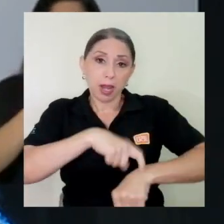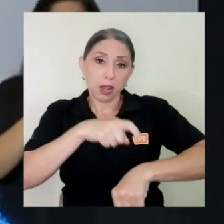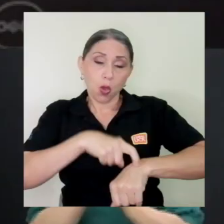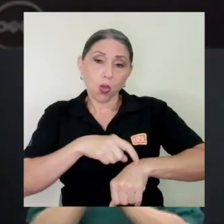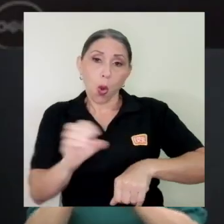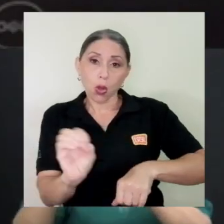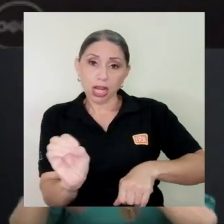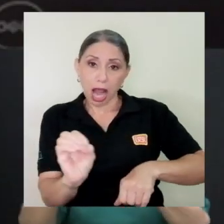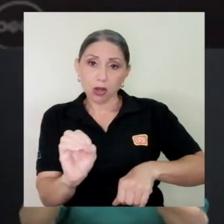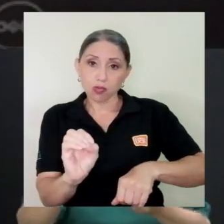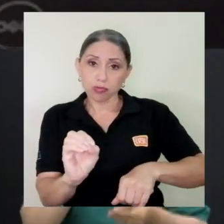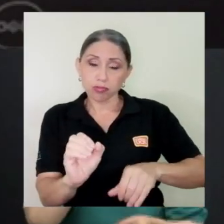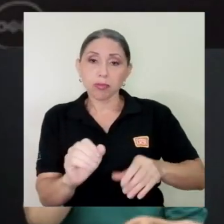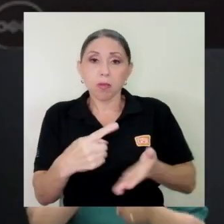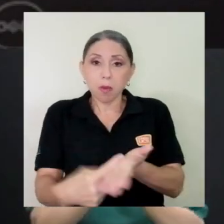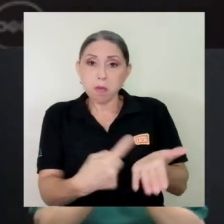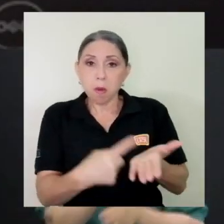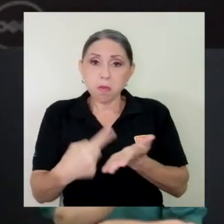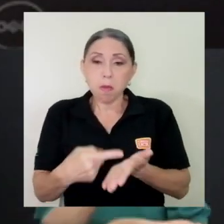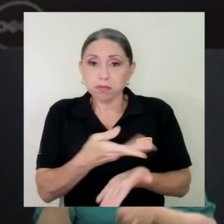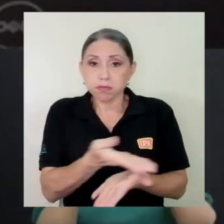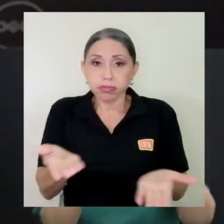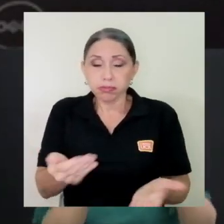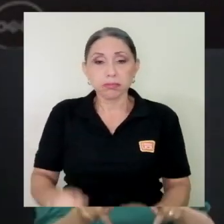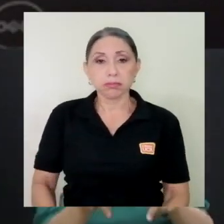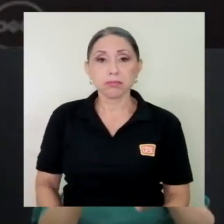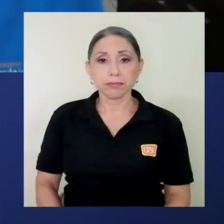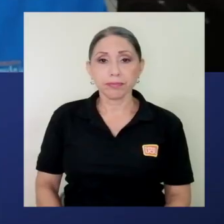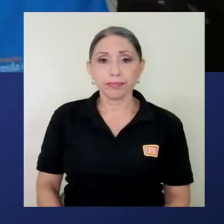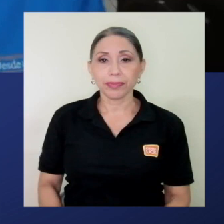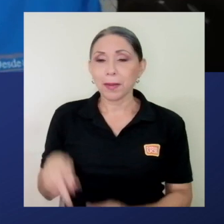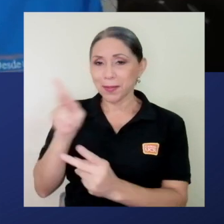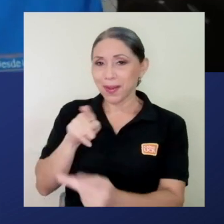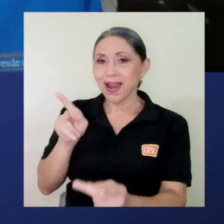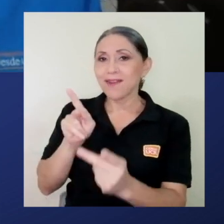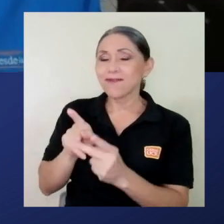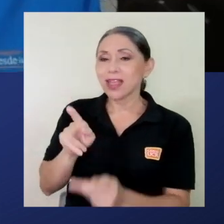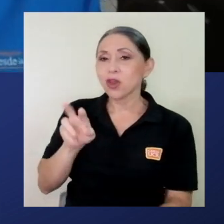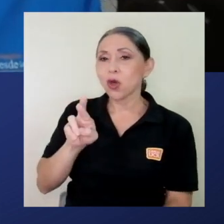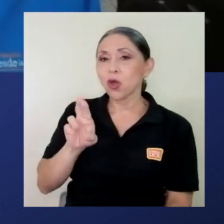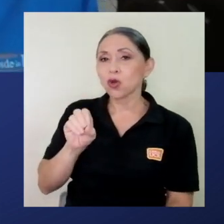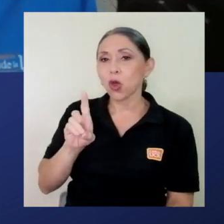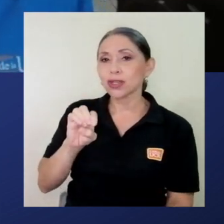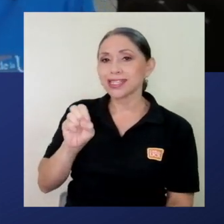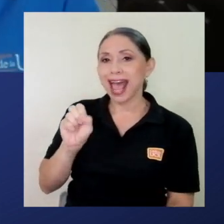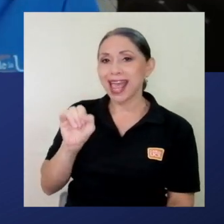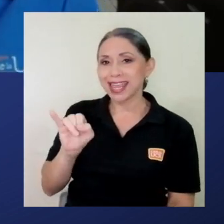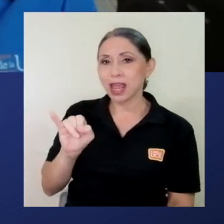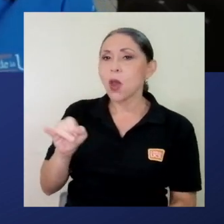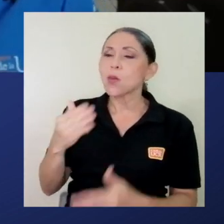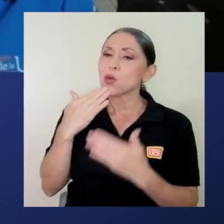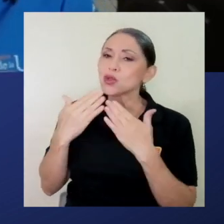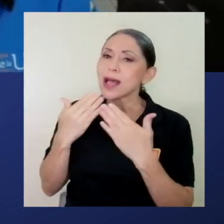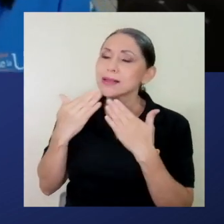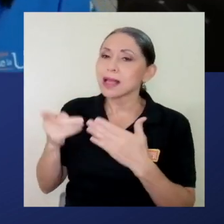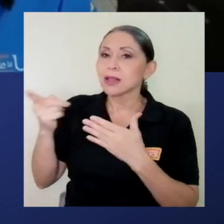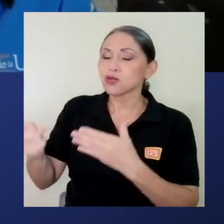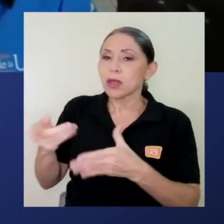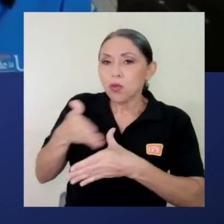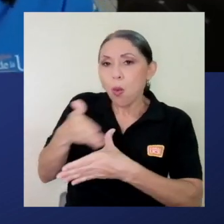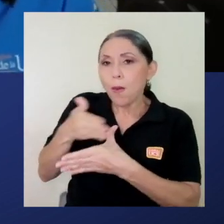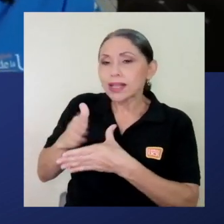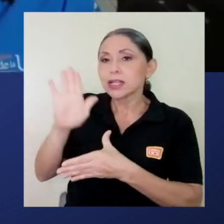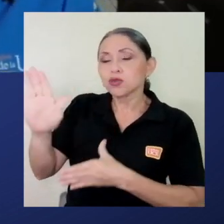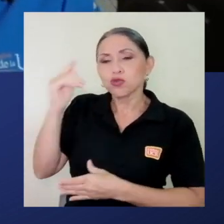legislativo ordinario, pretendan formular. Perfecto, don Rotzai, muchas gracias por compartirnos sus